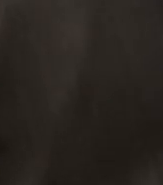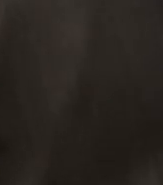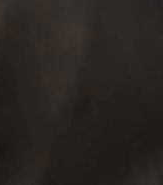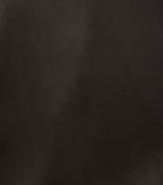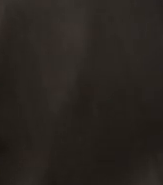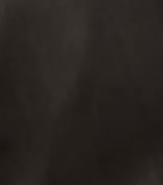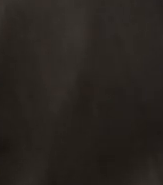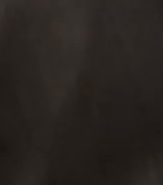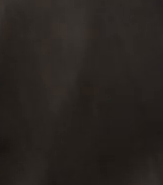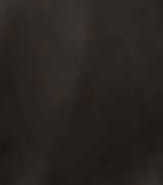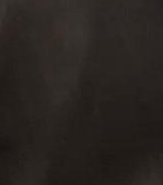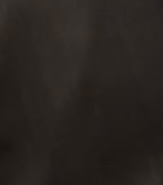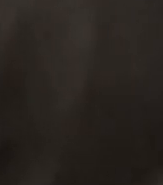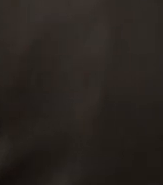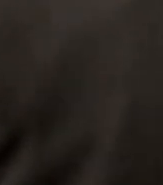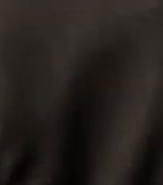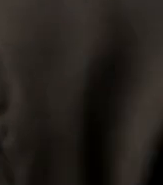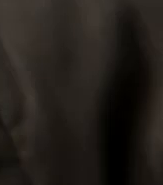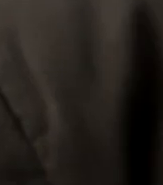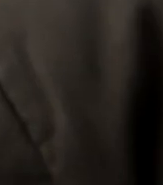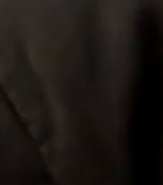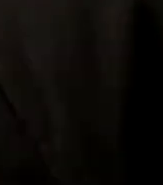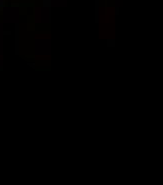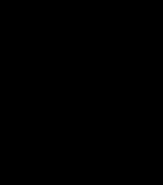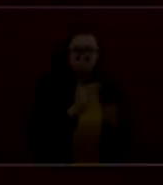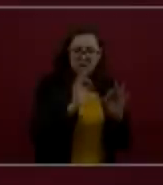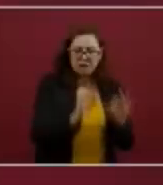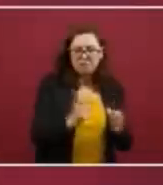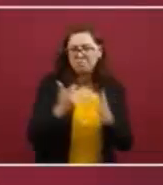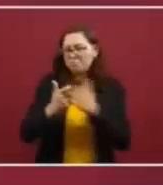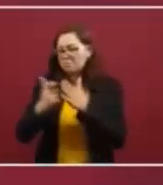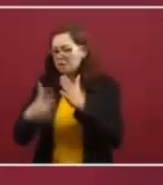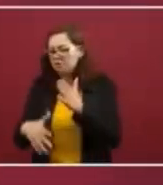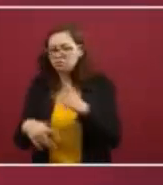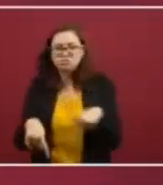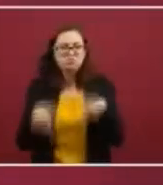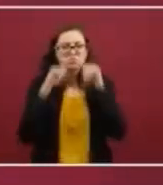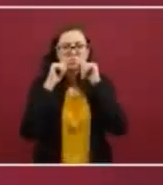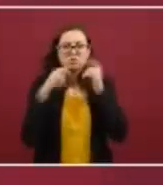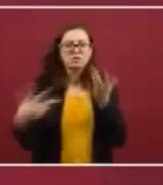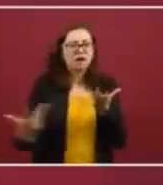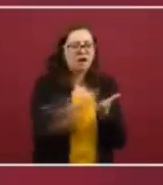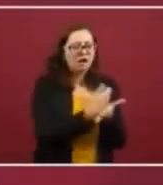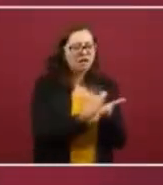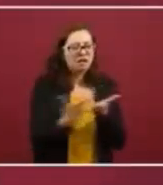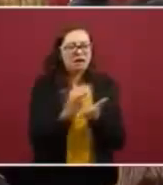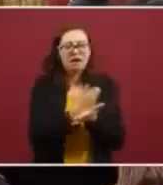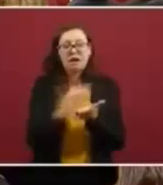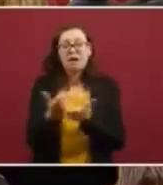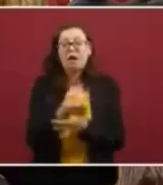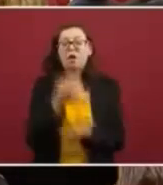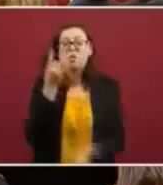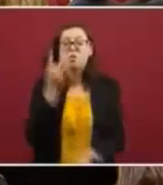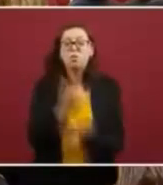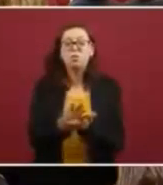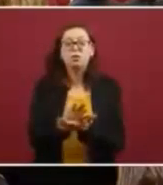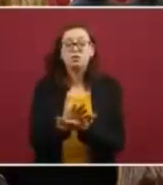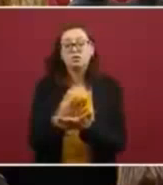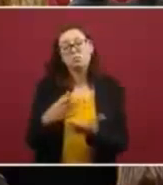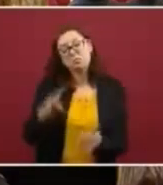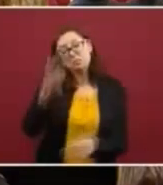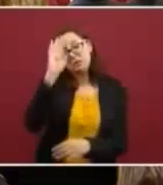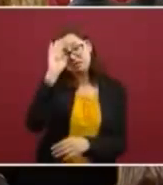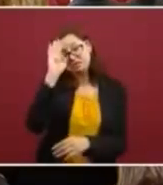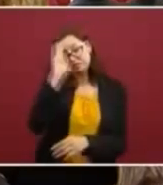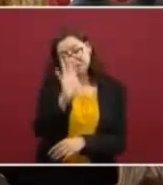este planteamiento que hace López Obrador y regresamos. De acuerdo. Extraer un barril de petróleo cuesta